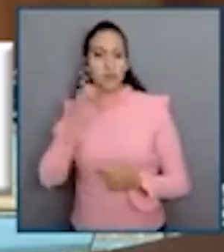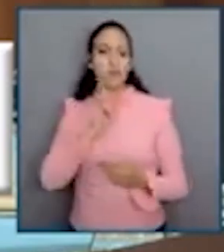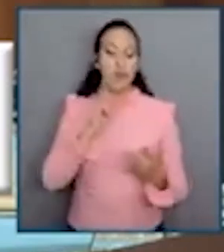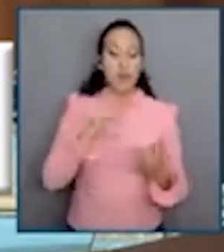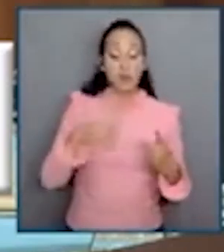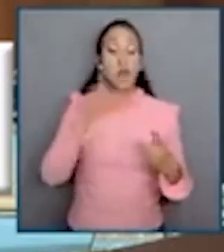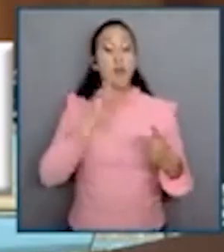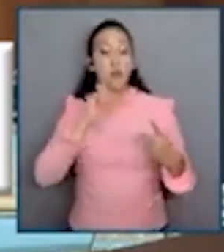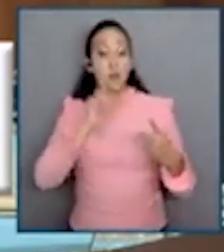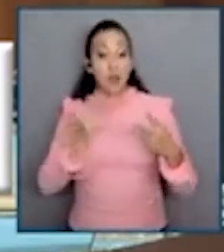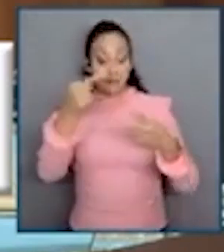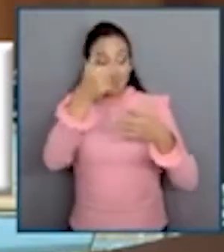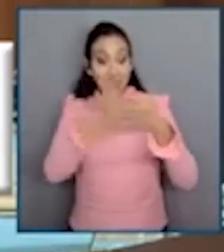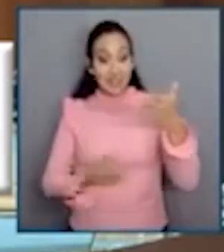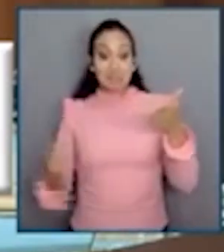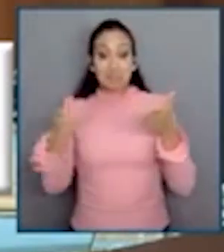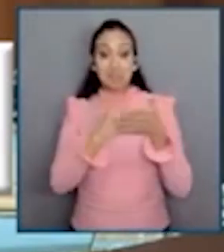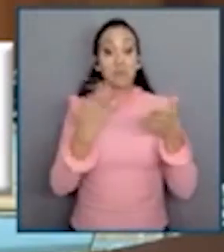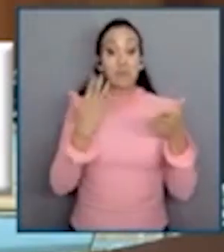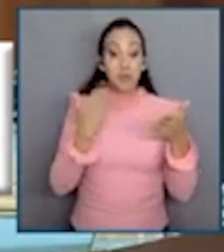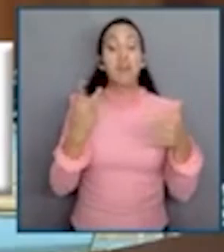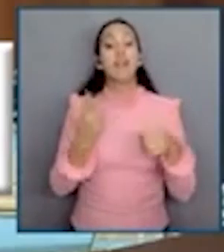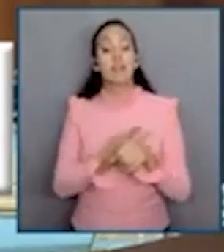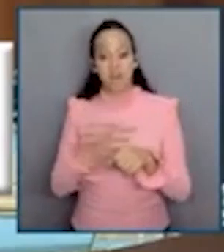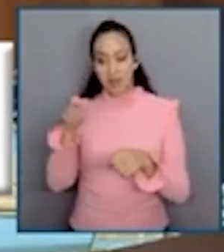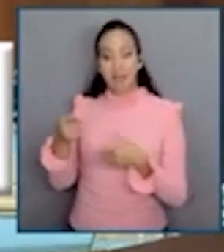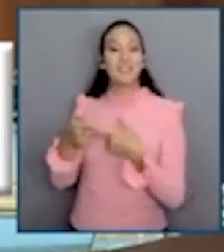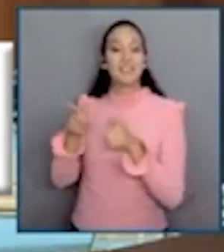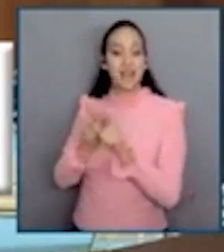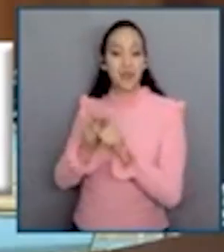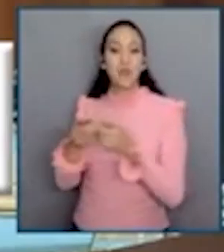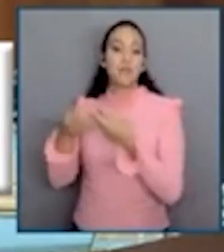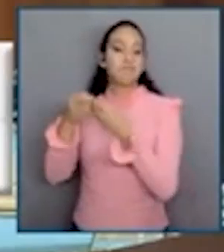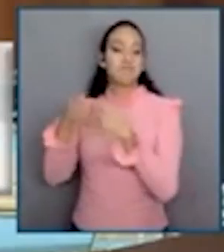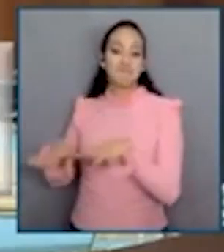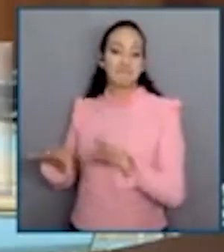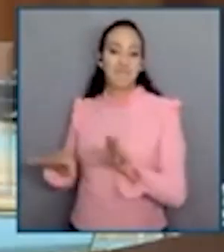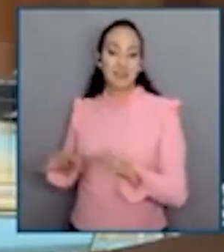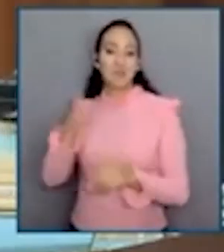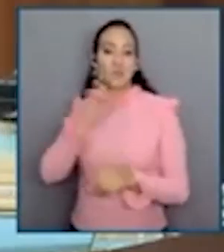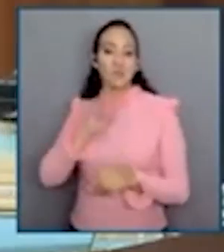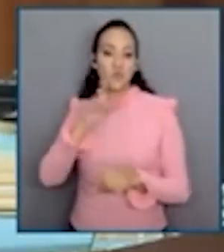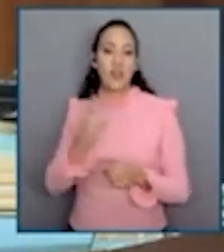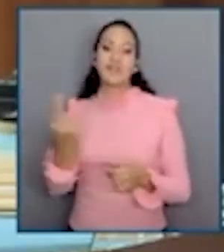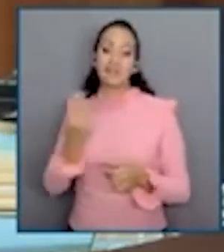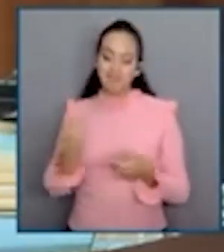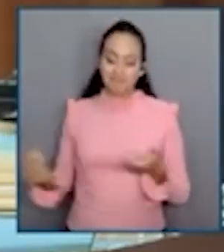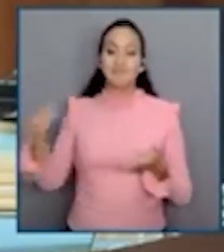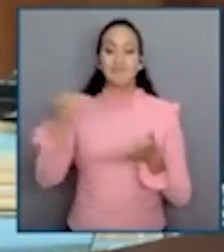representación proporcional dicho partido perdería los escaños de mujeres y estos serían reasignados